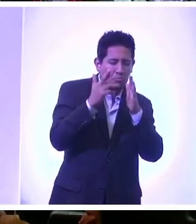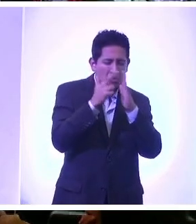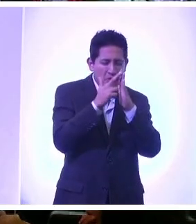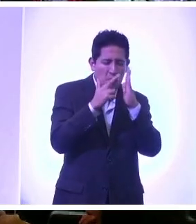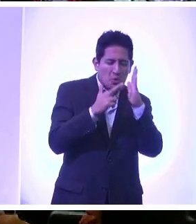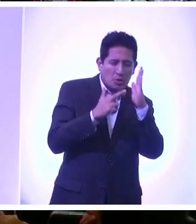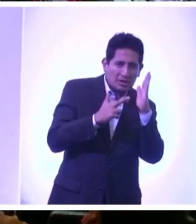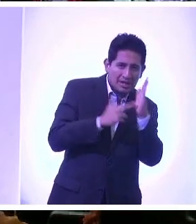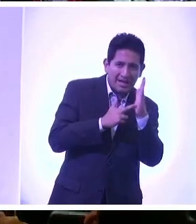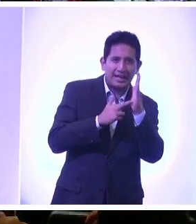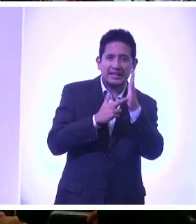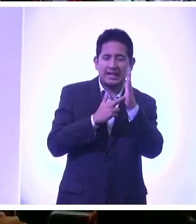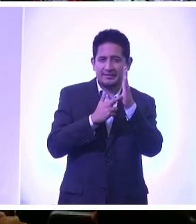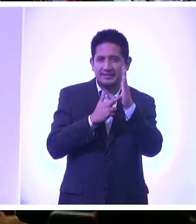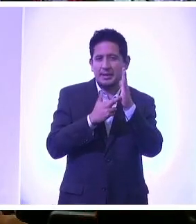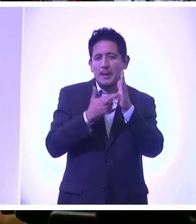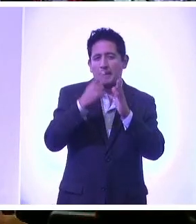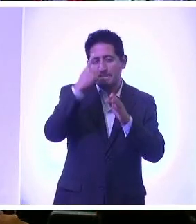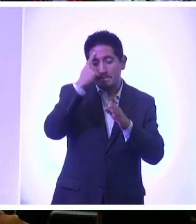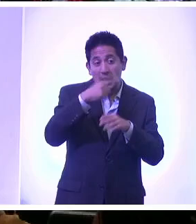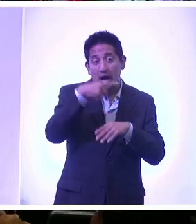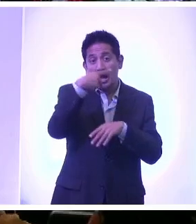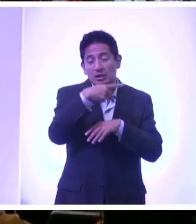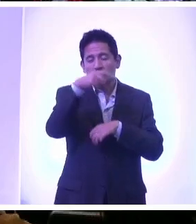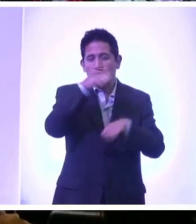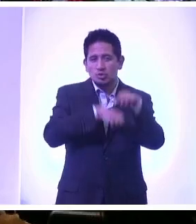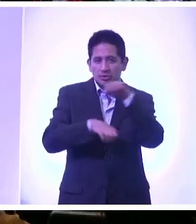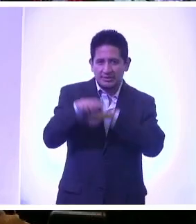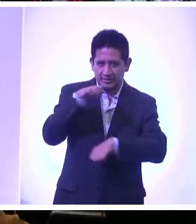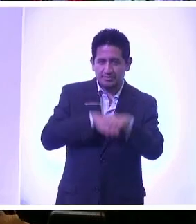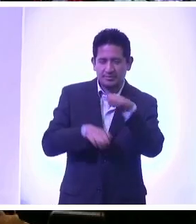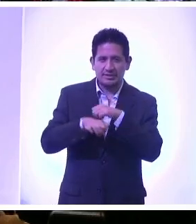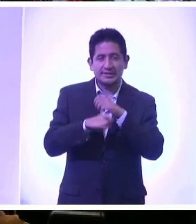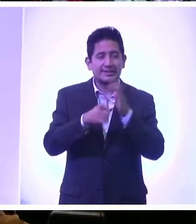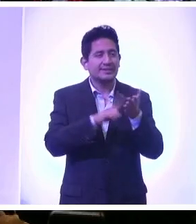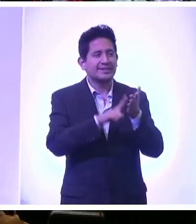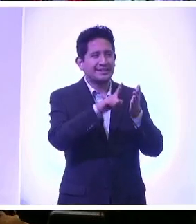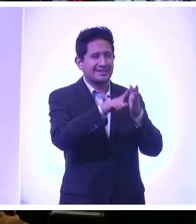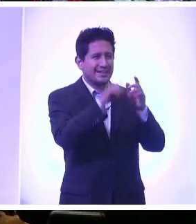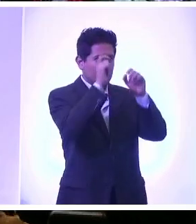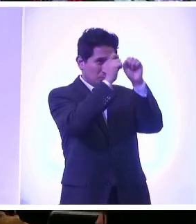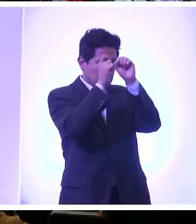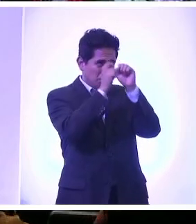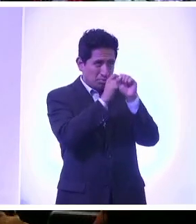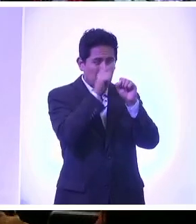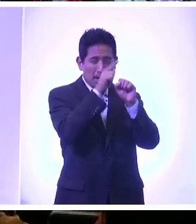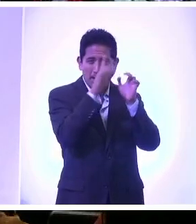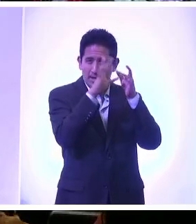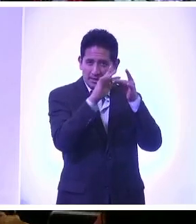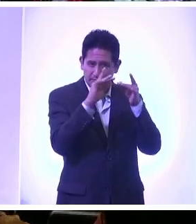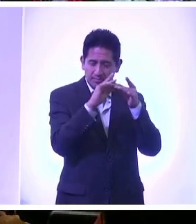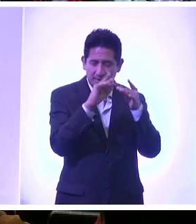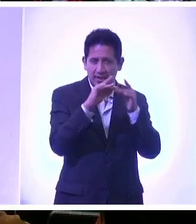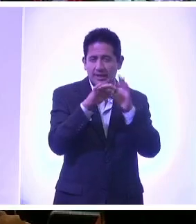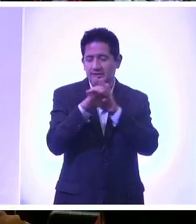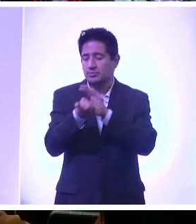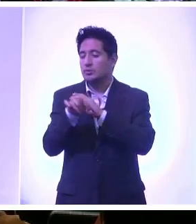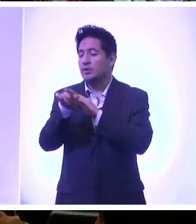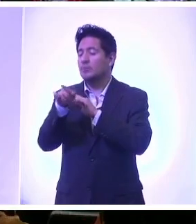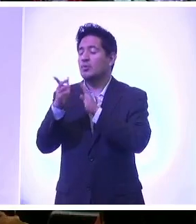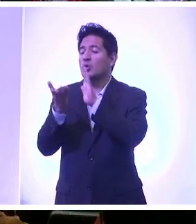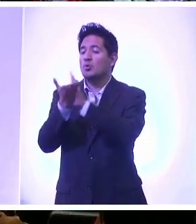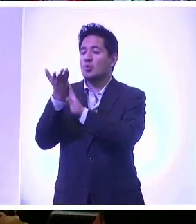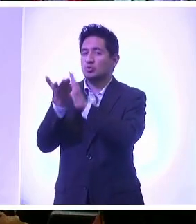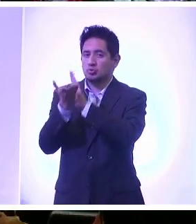recuerdan mejor pero uno de estos eh lineamientos del código amurabi Decía si el constructor y estamos con un amigo constructor además con